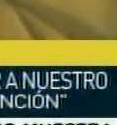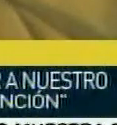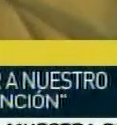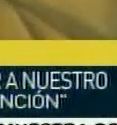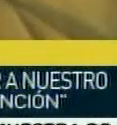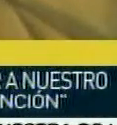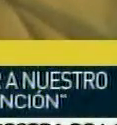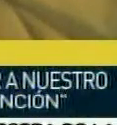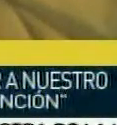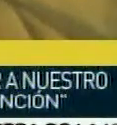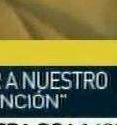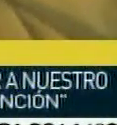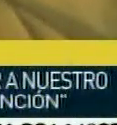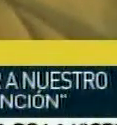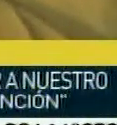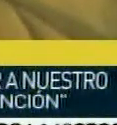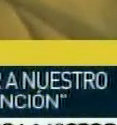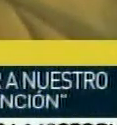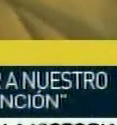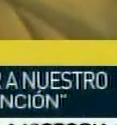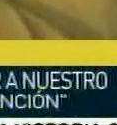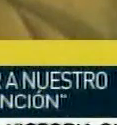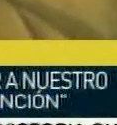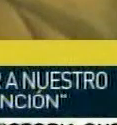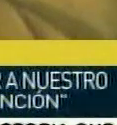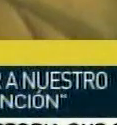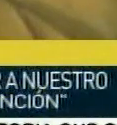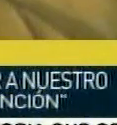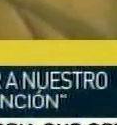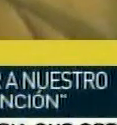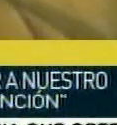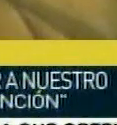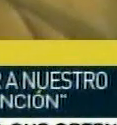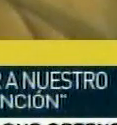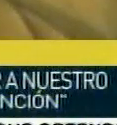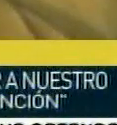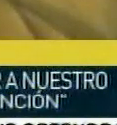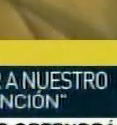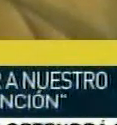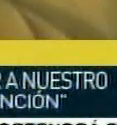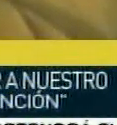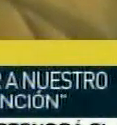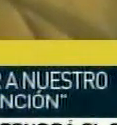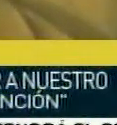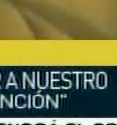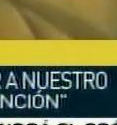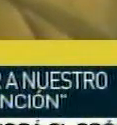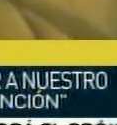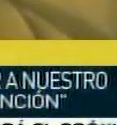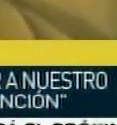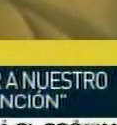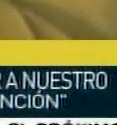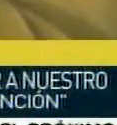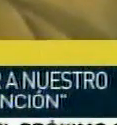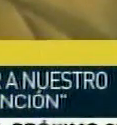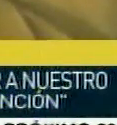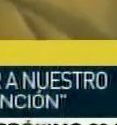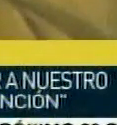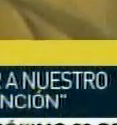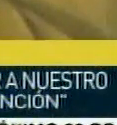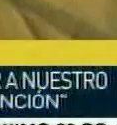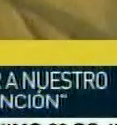la principal ventaja que tenemos sobre la mentira. Ahí llámenme ingenuo, pero yo creo que la verdad vence a la